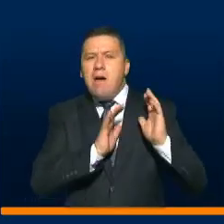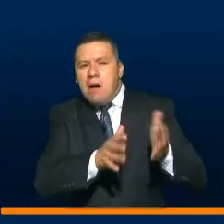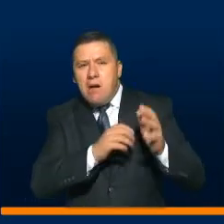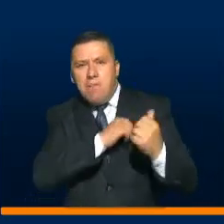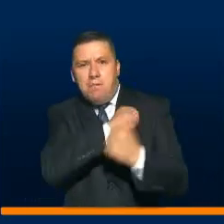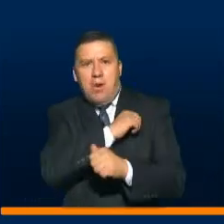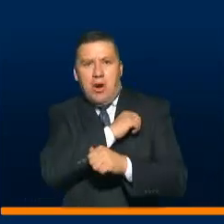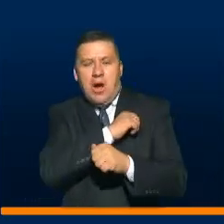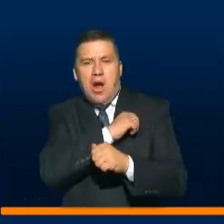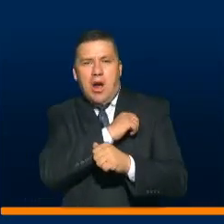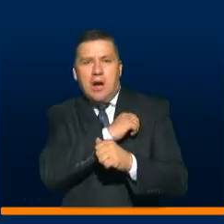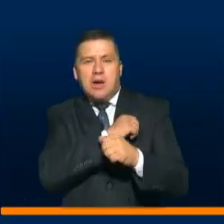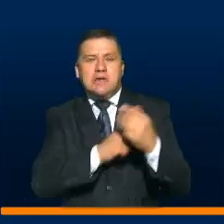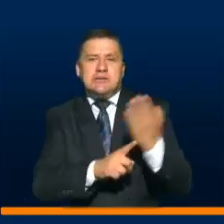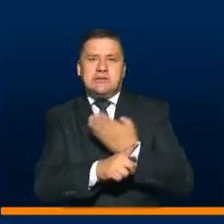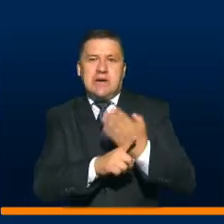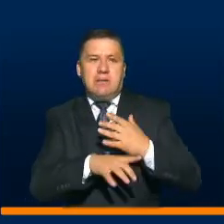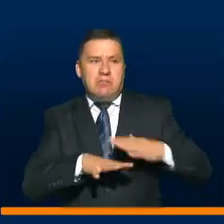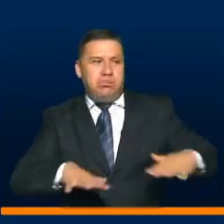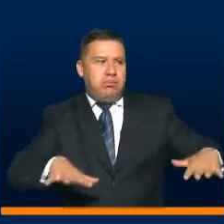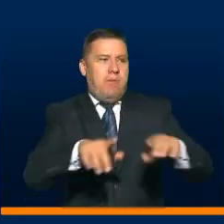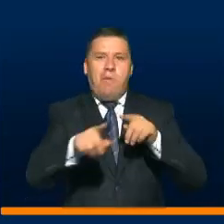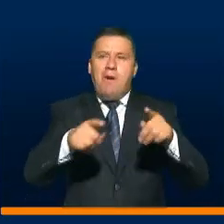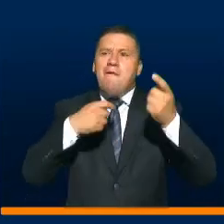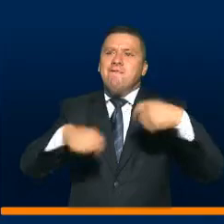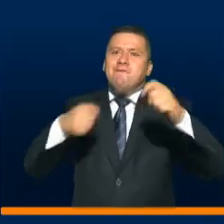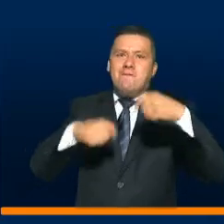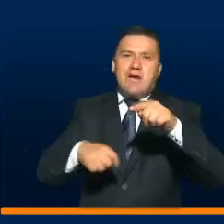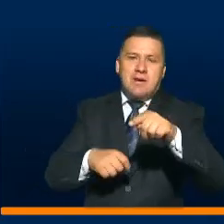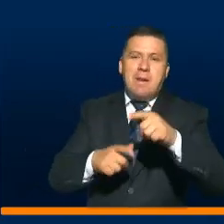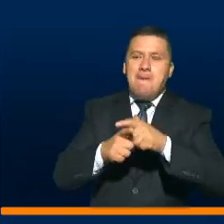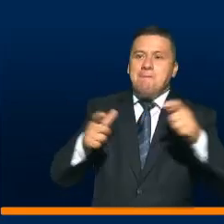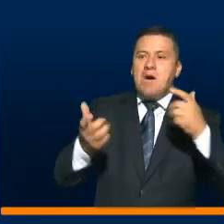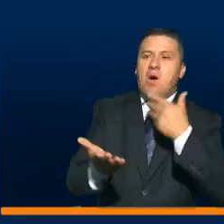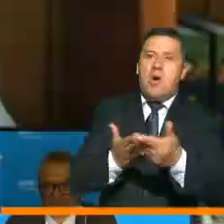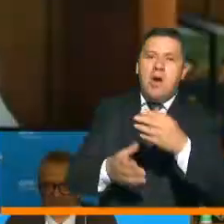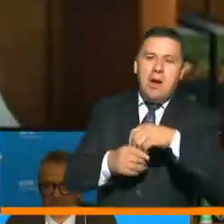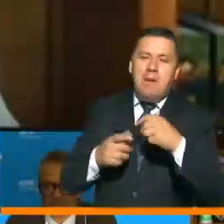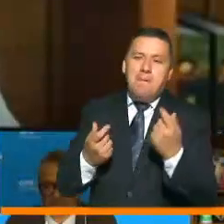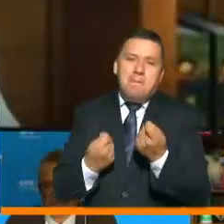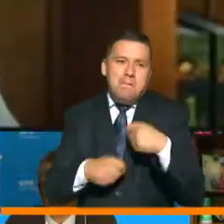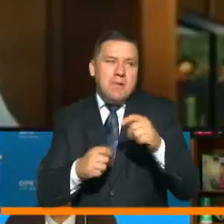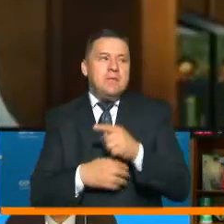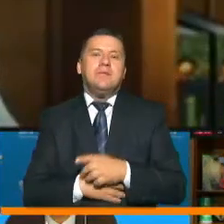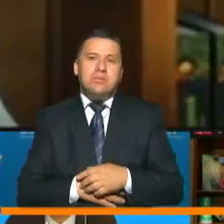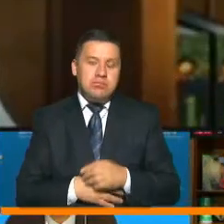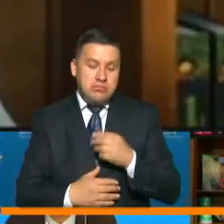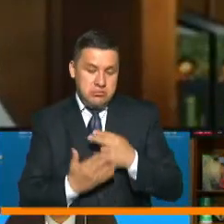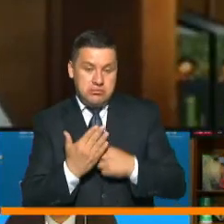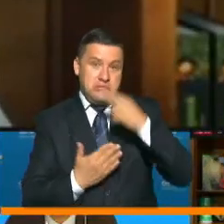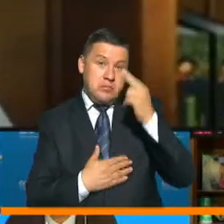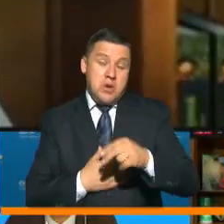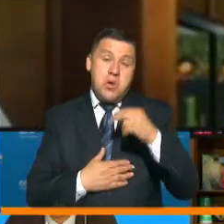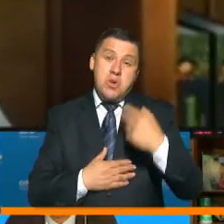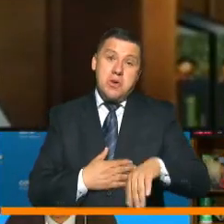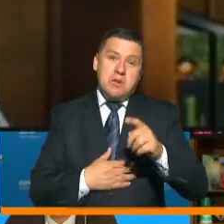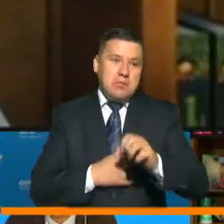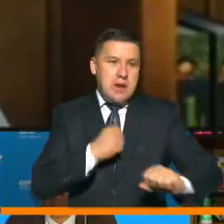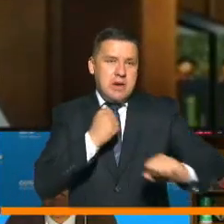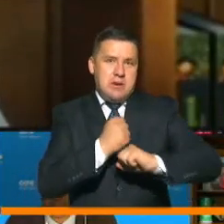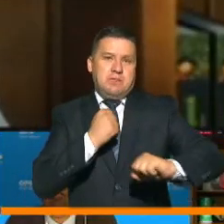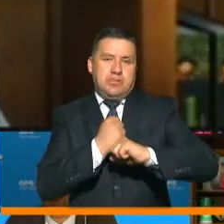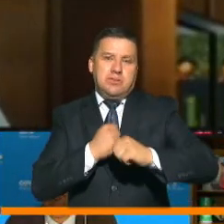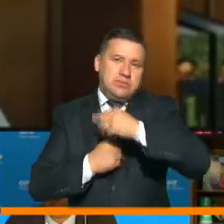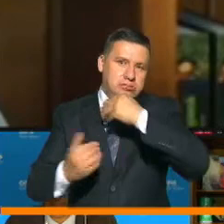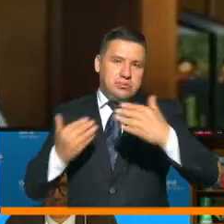del departamento de Boyacá en este sitio, para que allí se venda a través de mayoristas y a través de minoristas. Este es un proyecto indudablemente que respalda y apoya